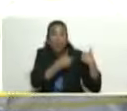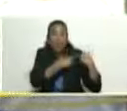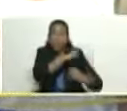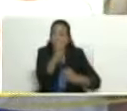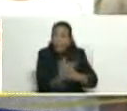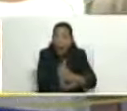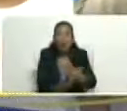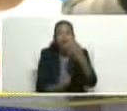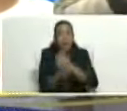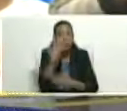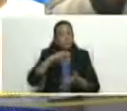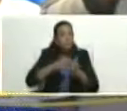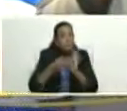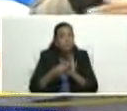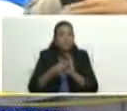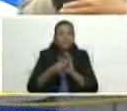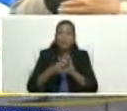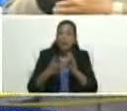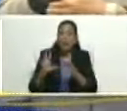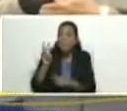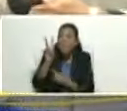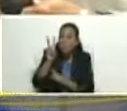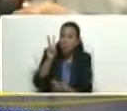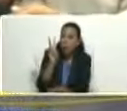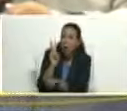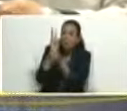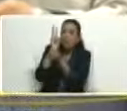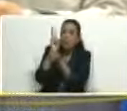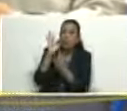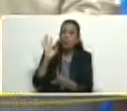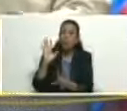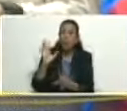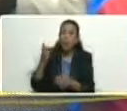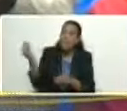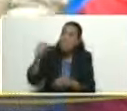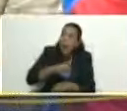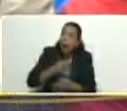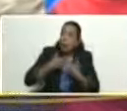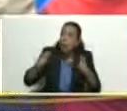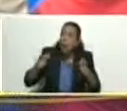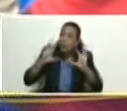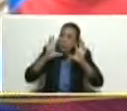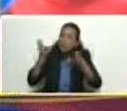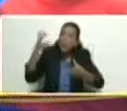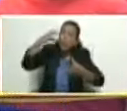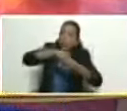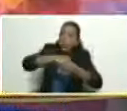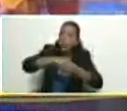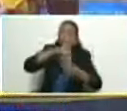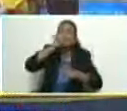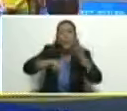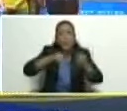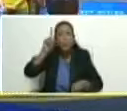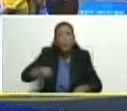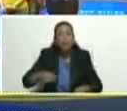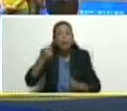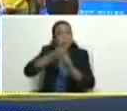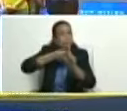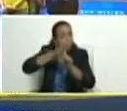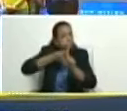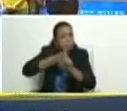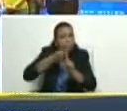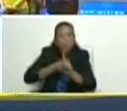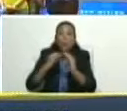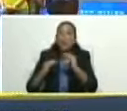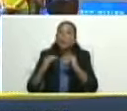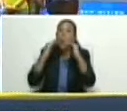que ustedes significan para el país, pero convoco a la más amplia incorporación para luchar por